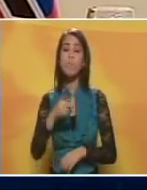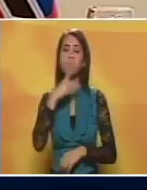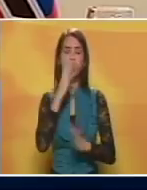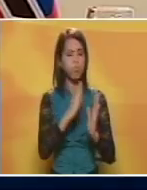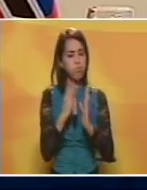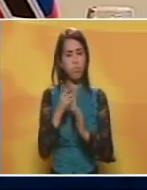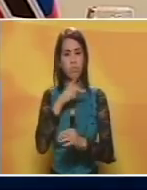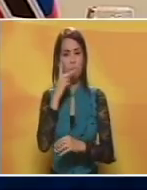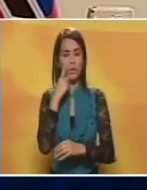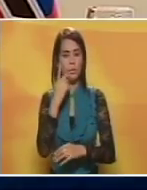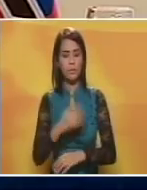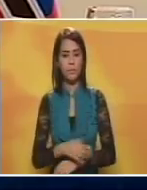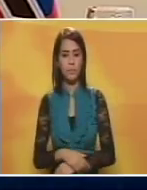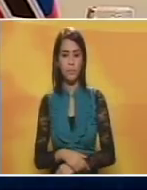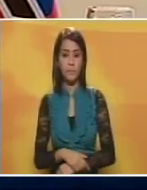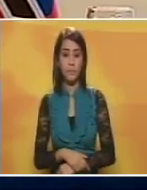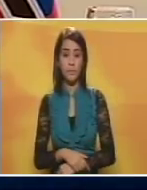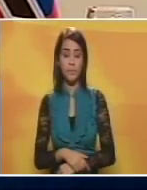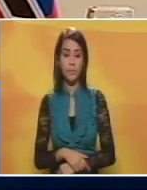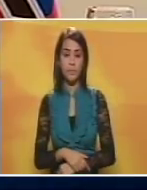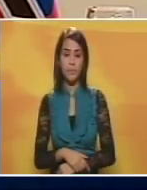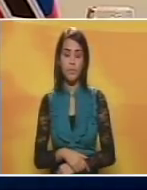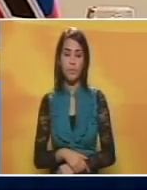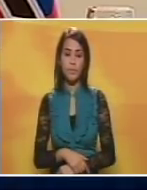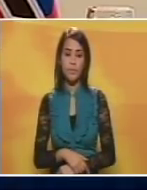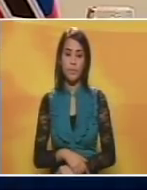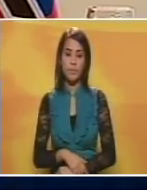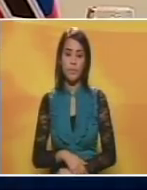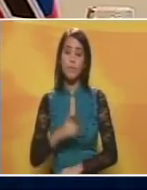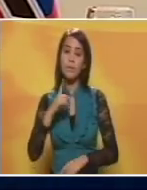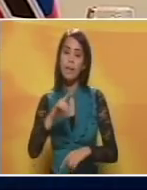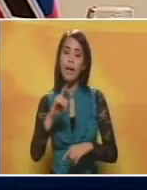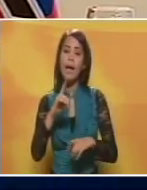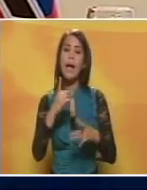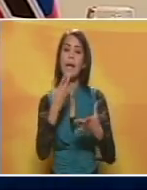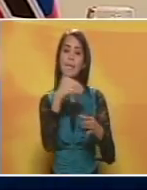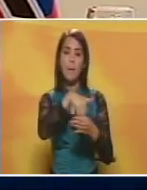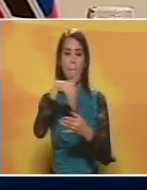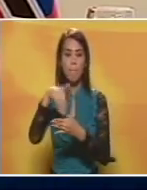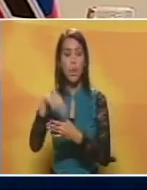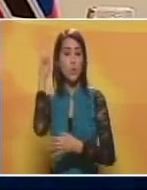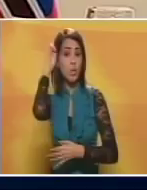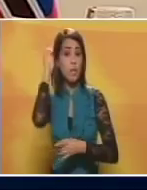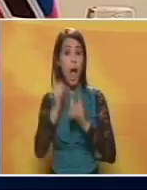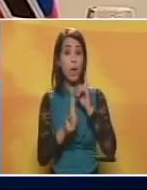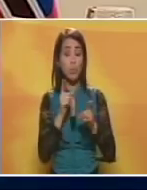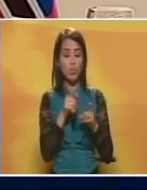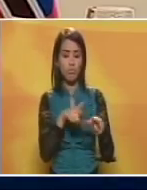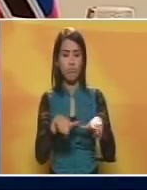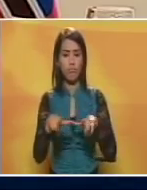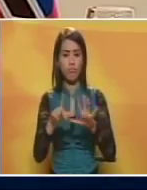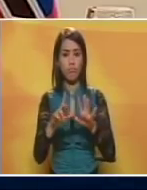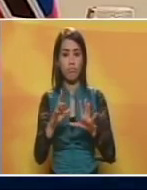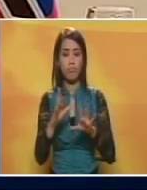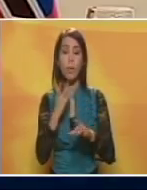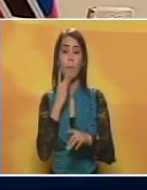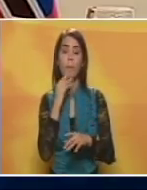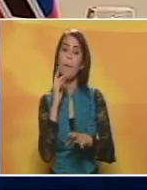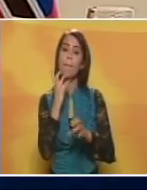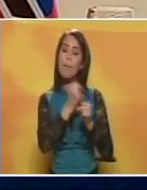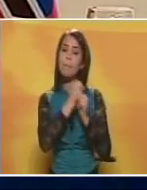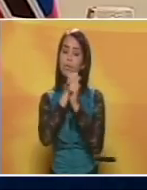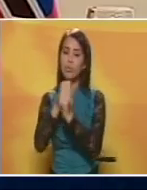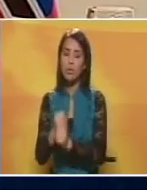políticos necesariamente, que tienen el voto indígena en algunos de ellos. Y en Amazonas,